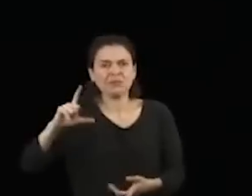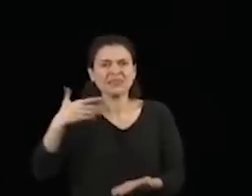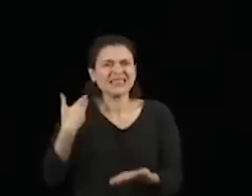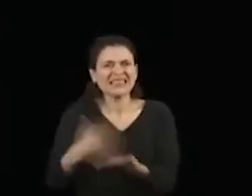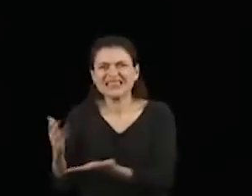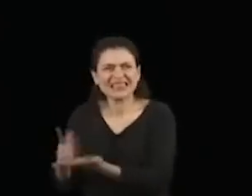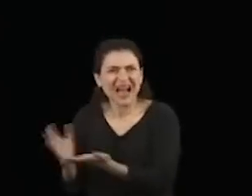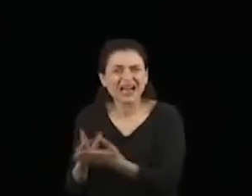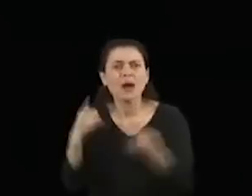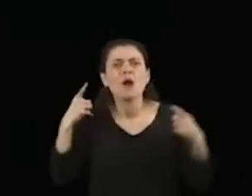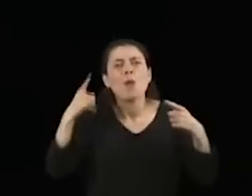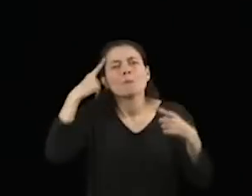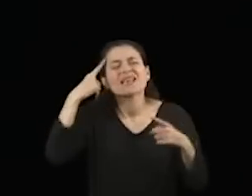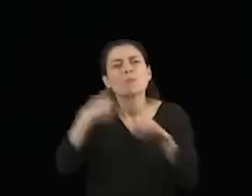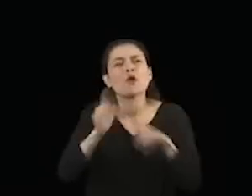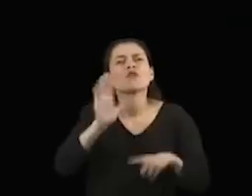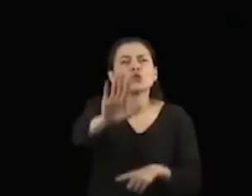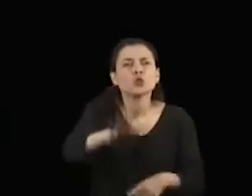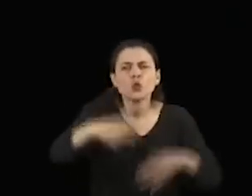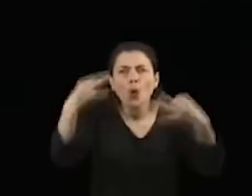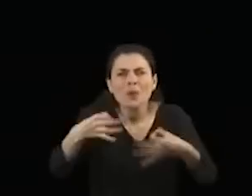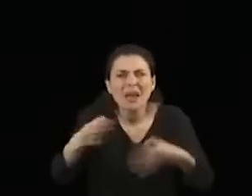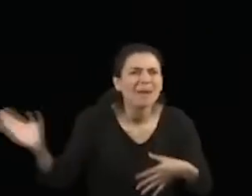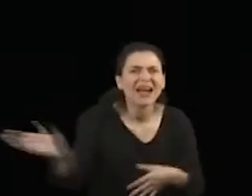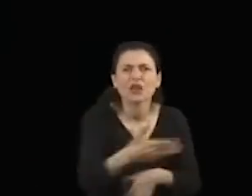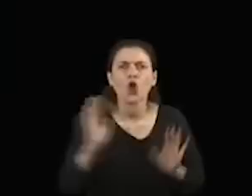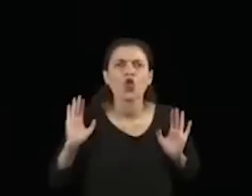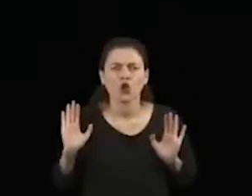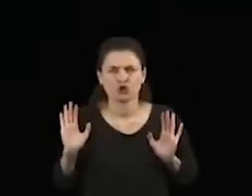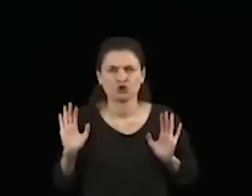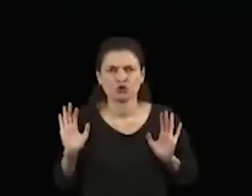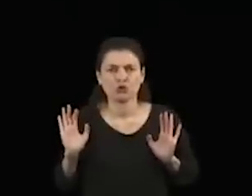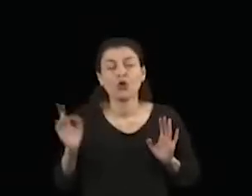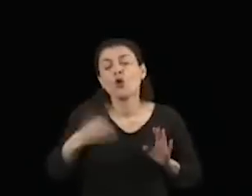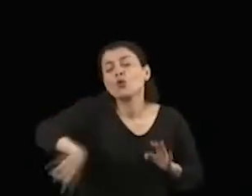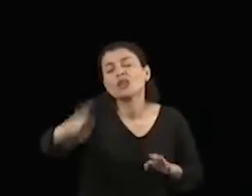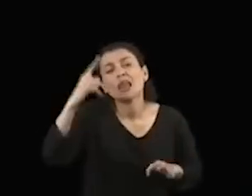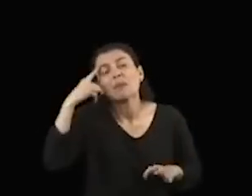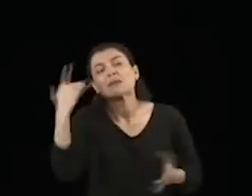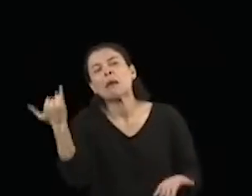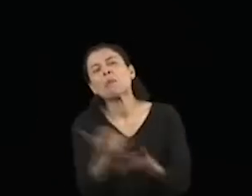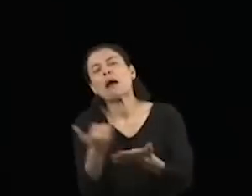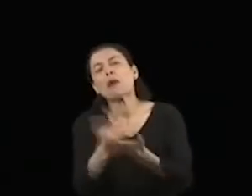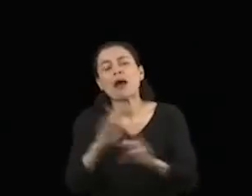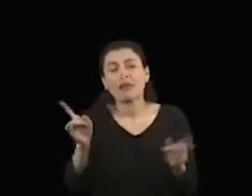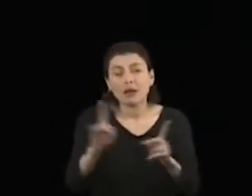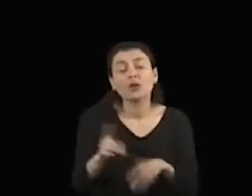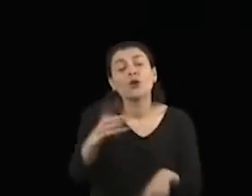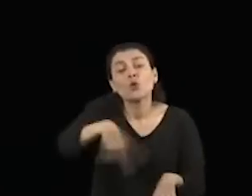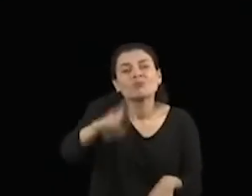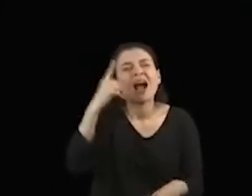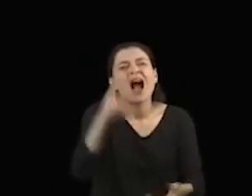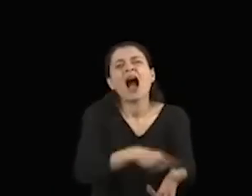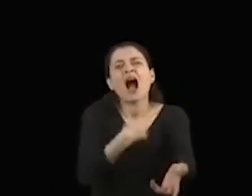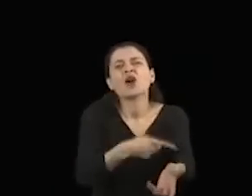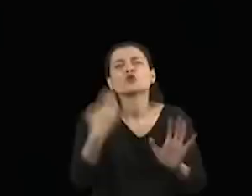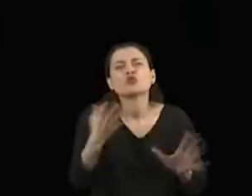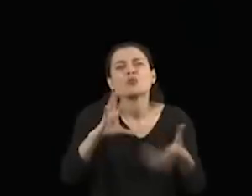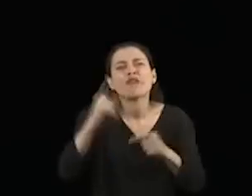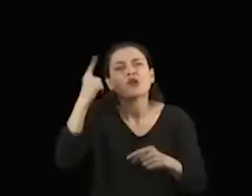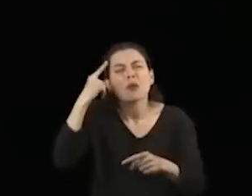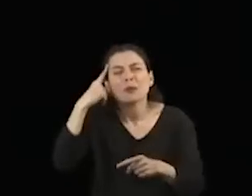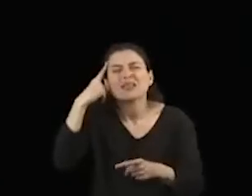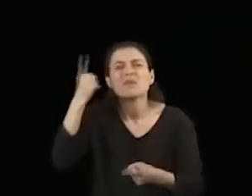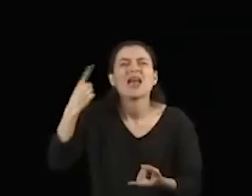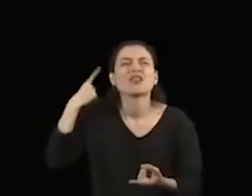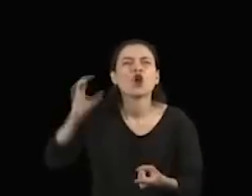es un tema menor. Pero claro, después de 100 años de decadencia, se creen que hacer la cosa mal es normal y entonces